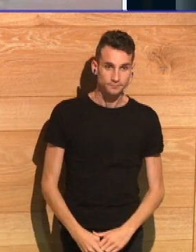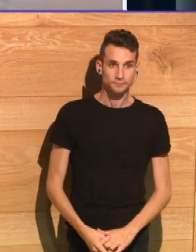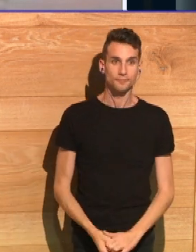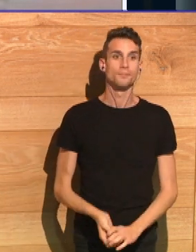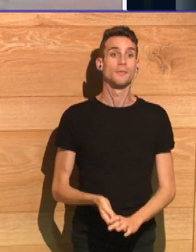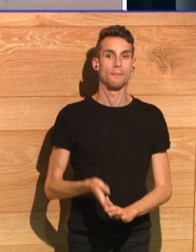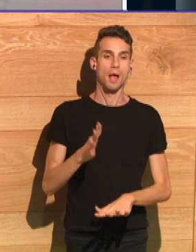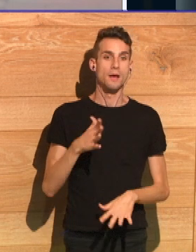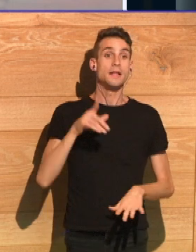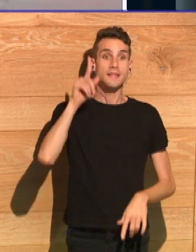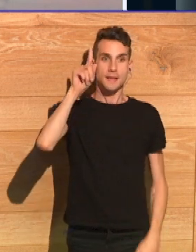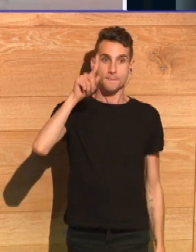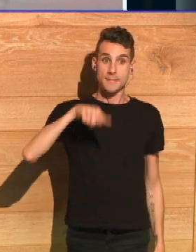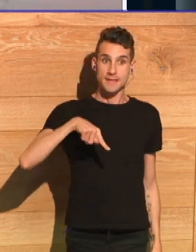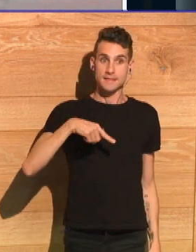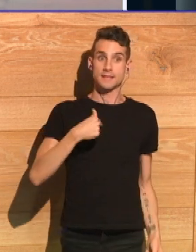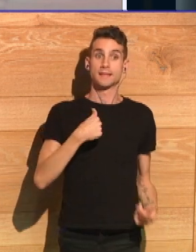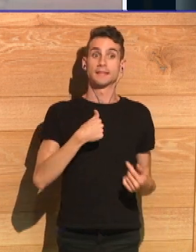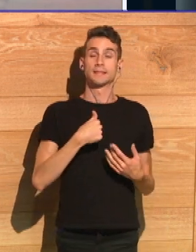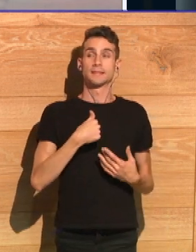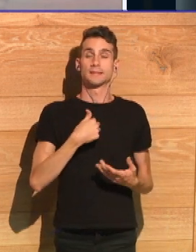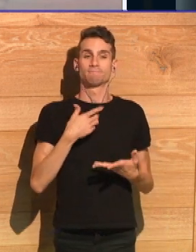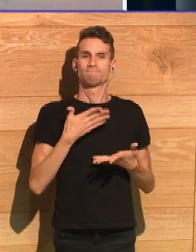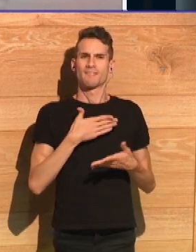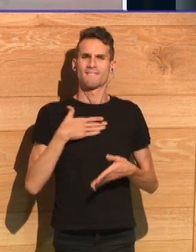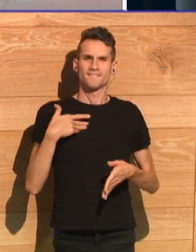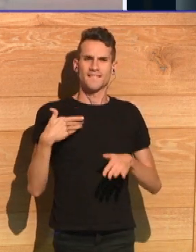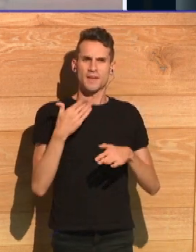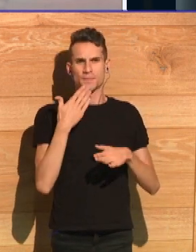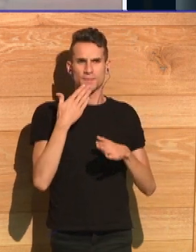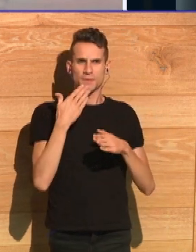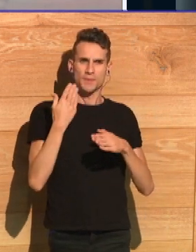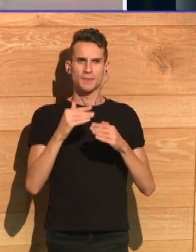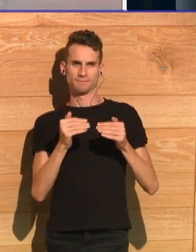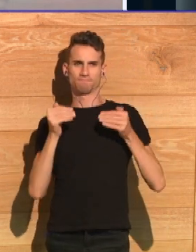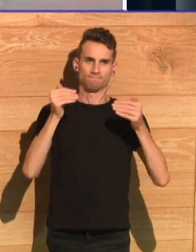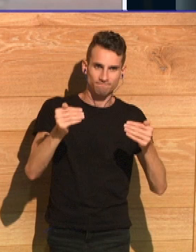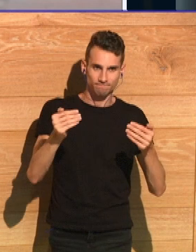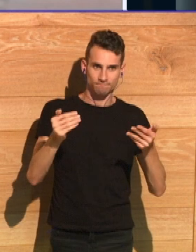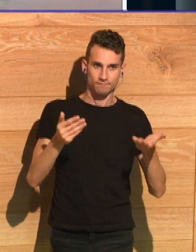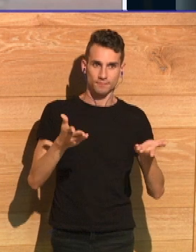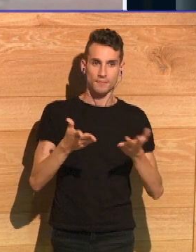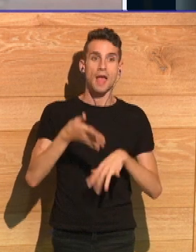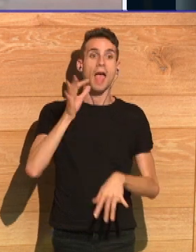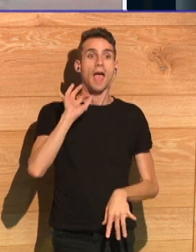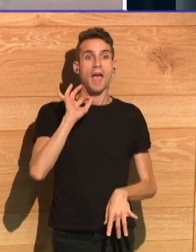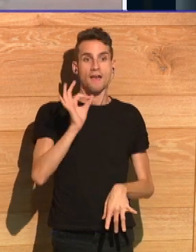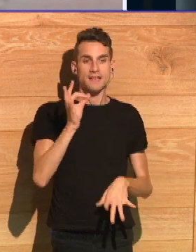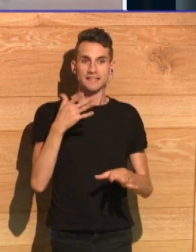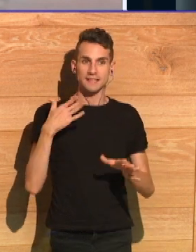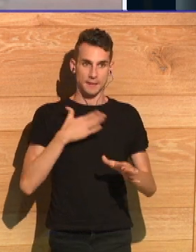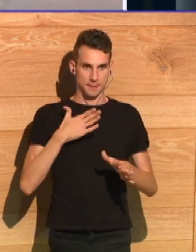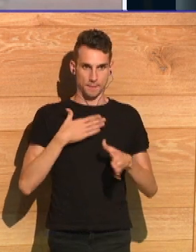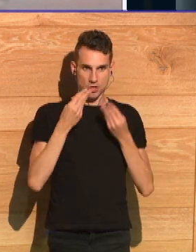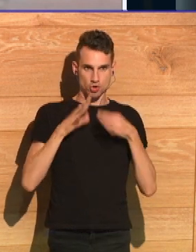Pero al mismo tiempo quería llevarlo un paso más allá. Es verdad que siempre he sentido esa historia de